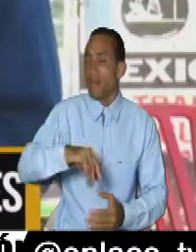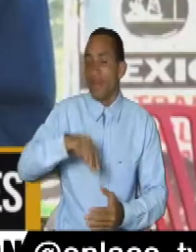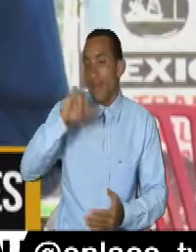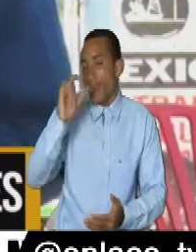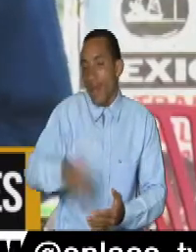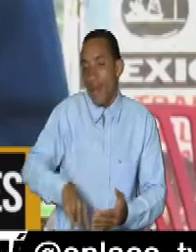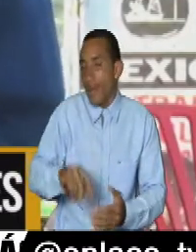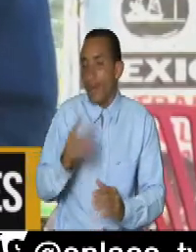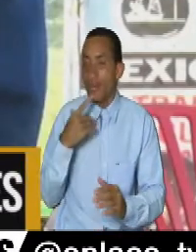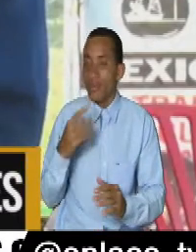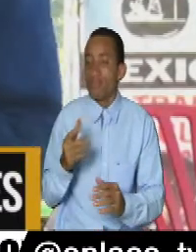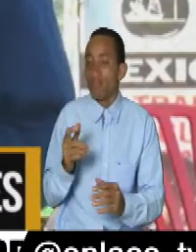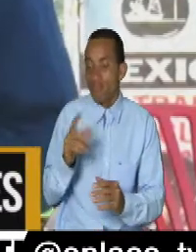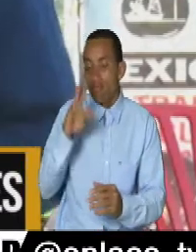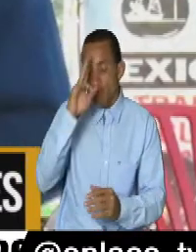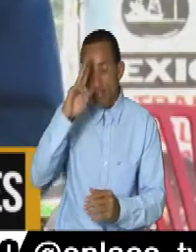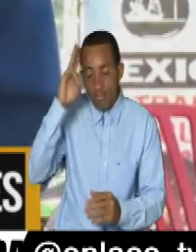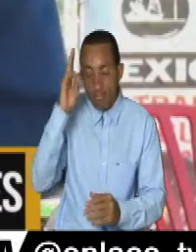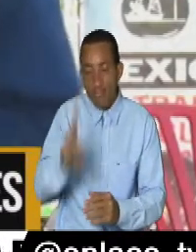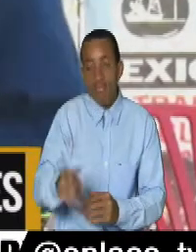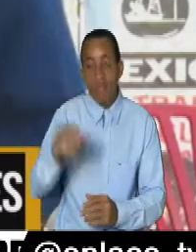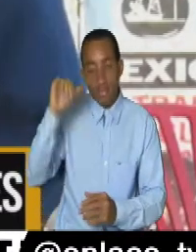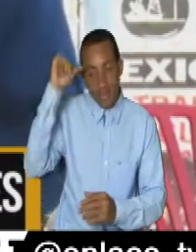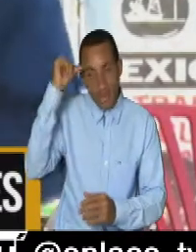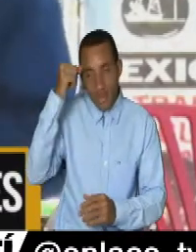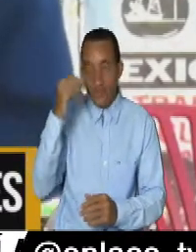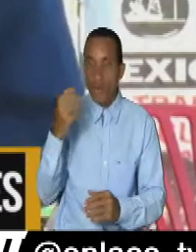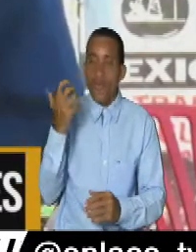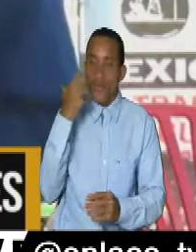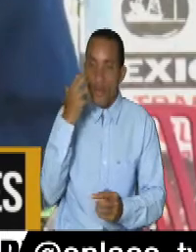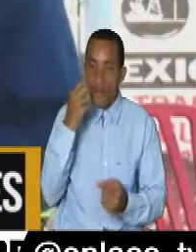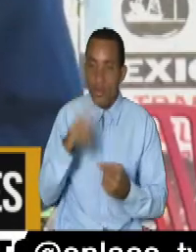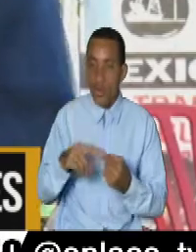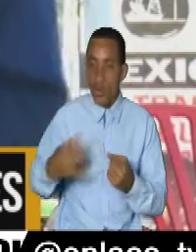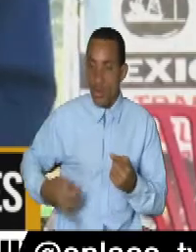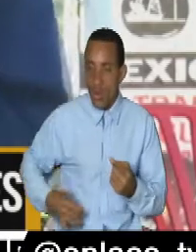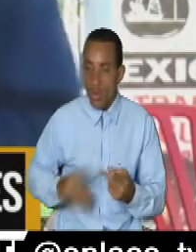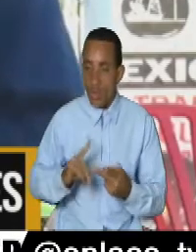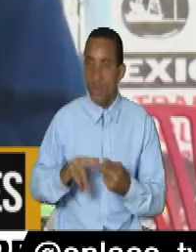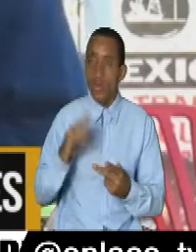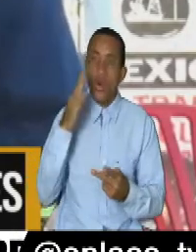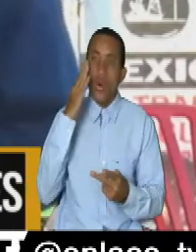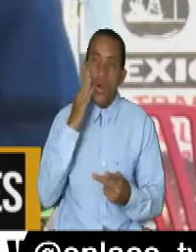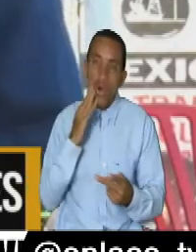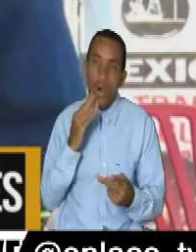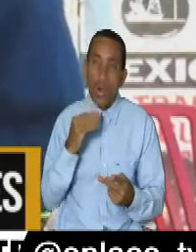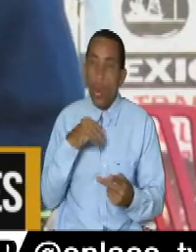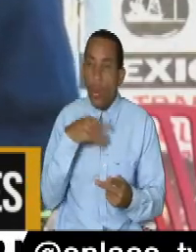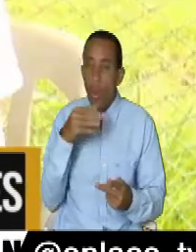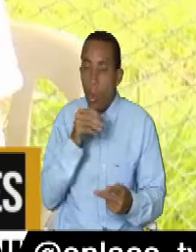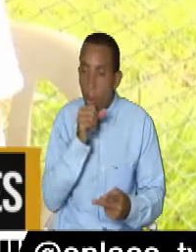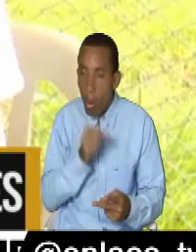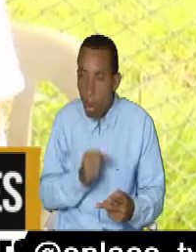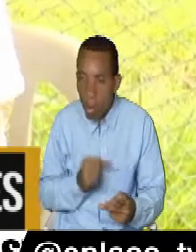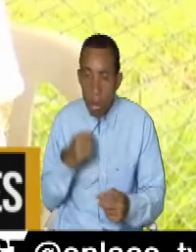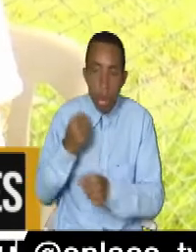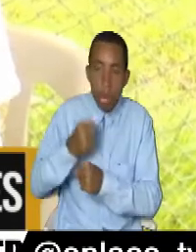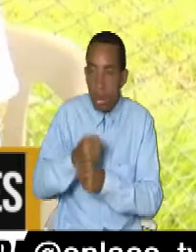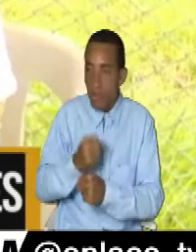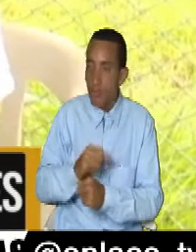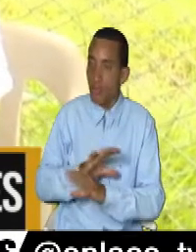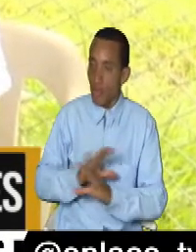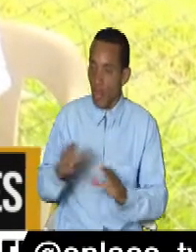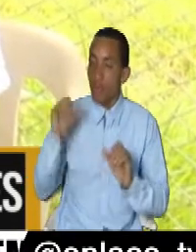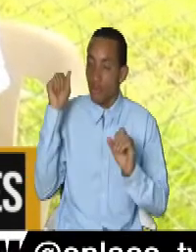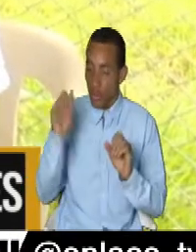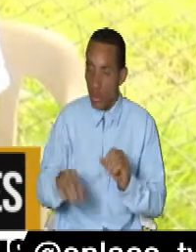es reconocer que estas enfermedades, que todas estas dolencias, que la pérdida de su juventud la aportaron en el crecimiento de Ecopetrol. En espera de respuesta